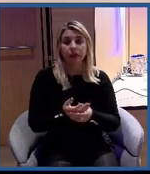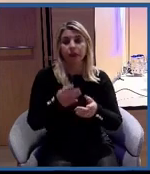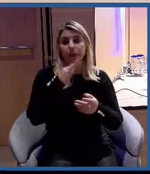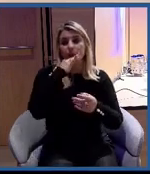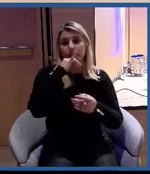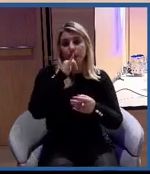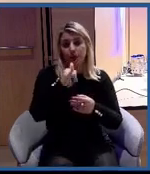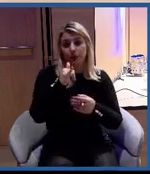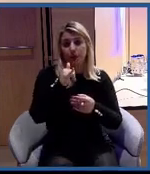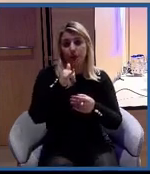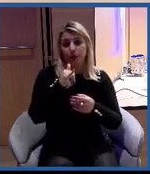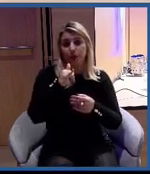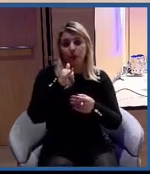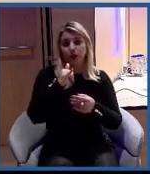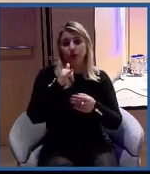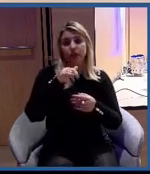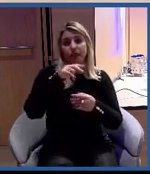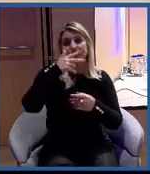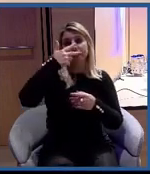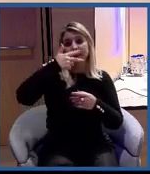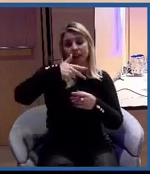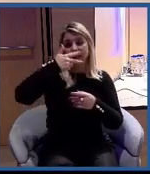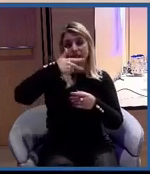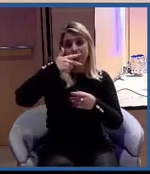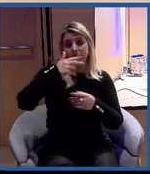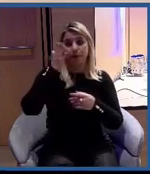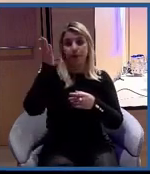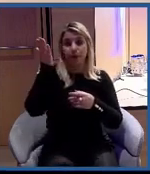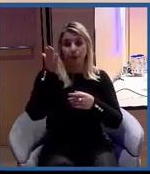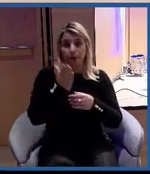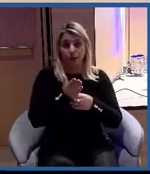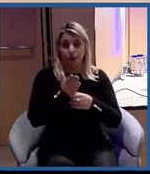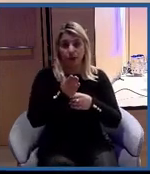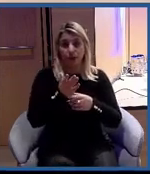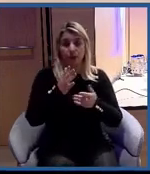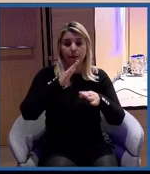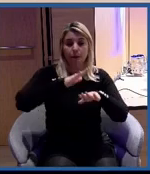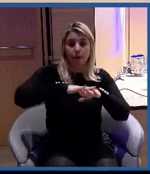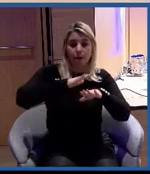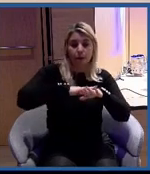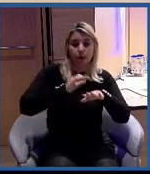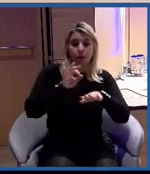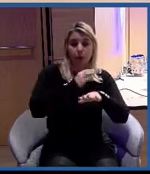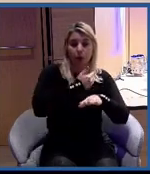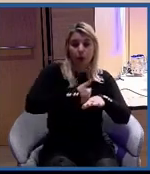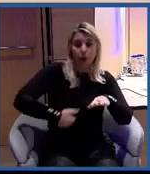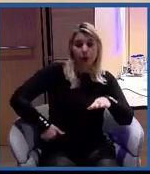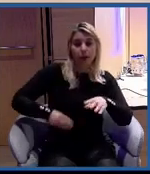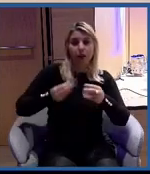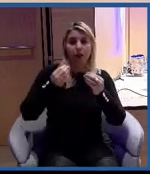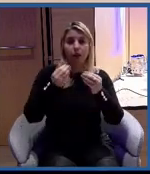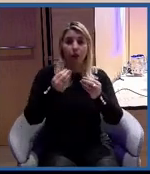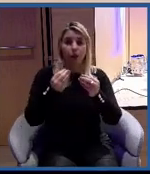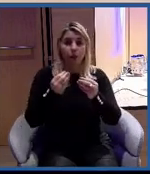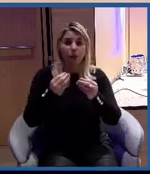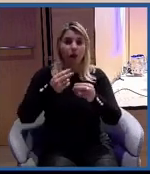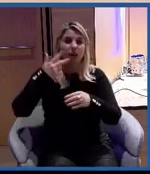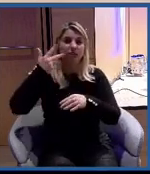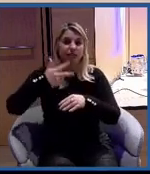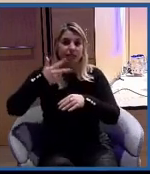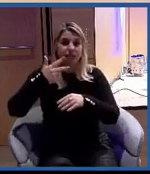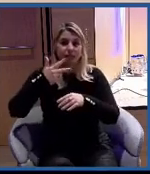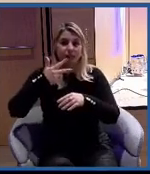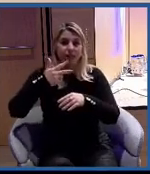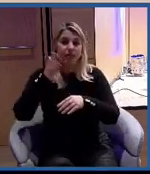por ejemplo son 13 por ahora en qué momento o cómo se gobierna un poder local con un 13